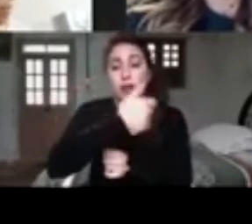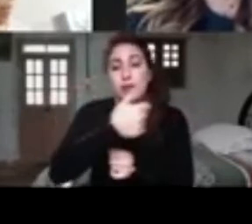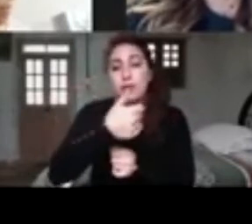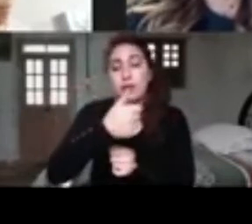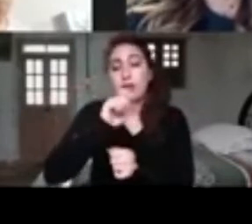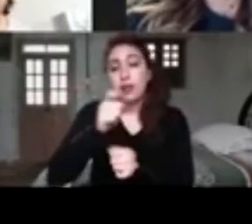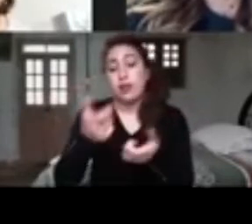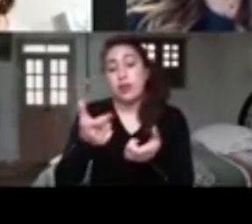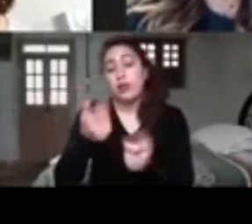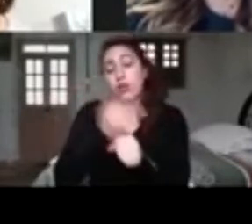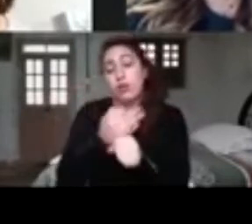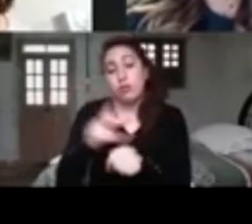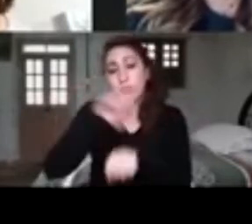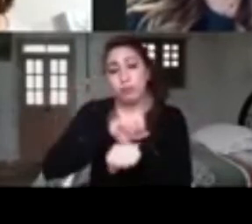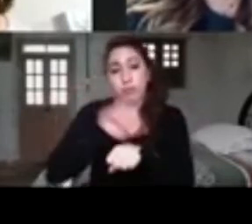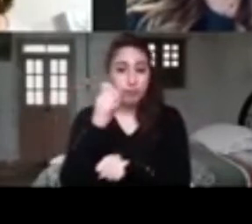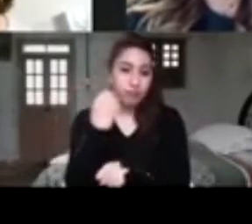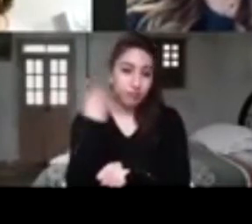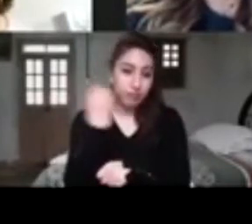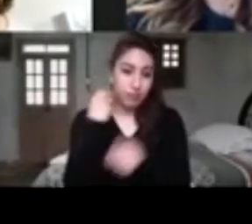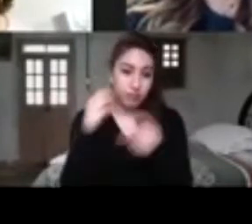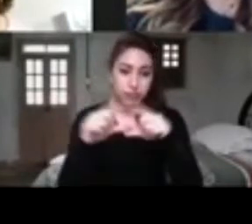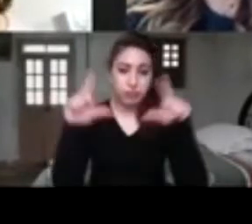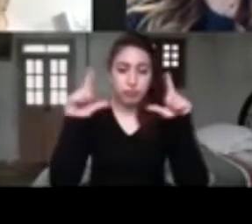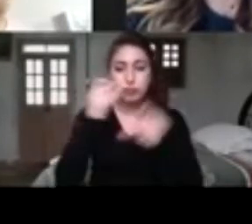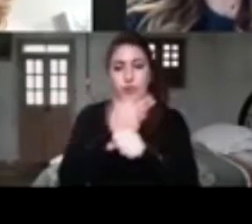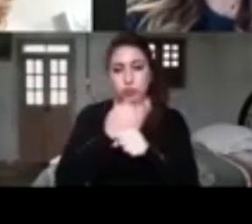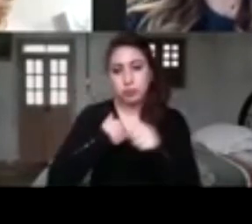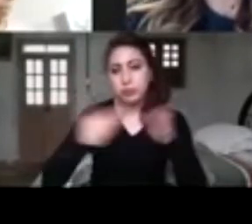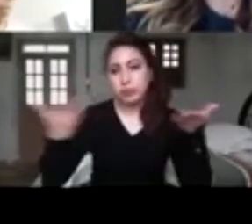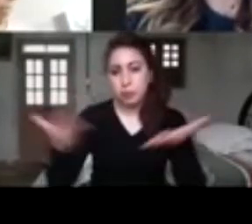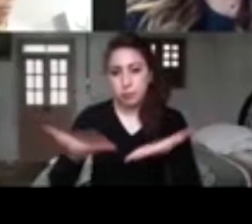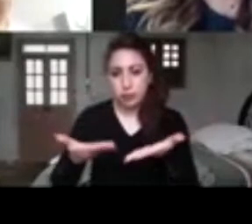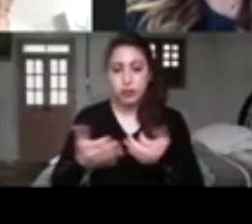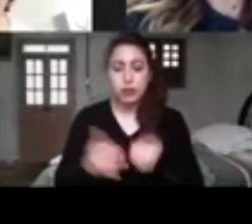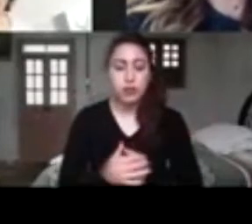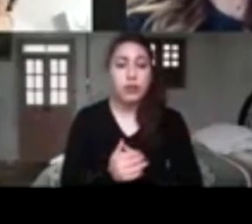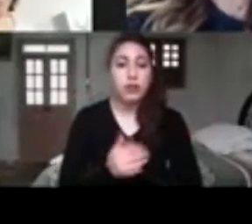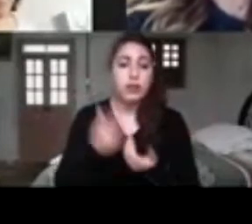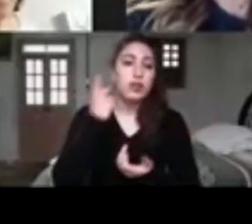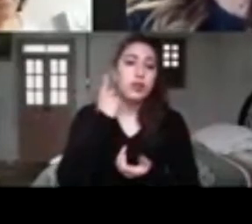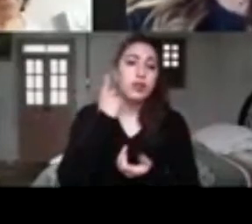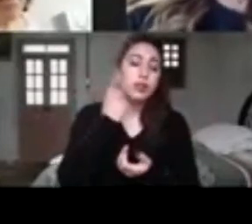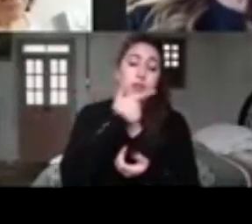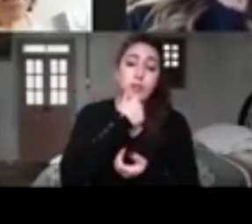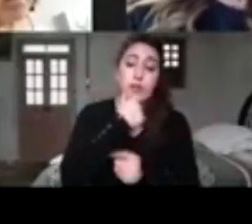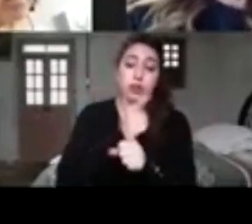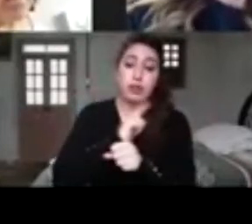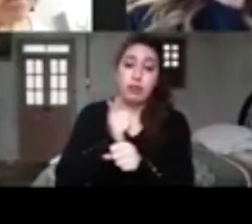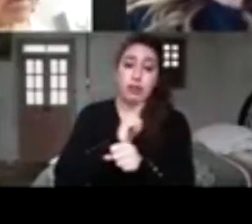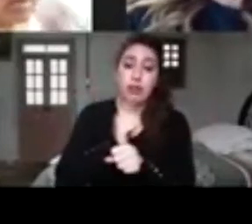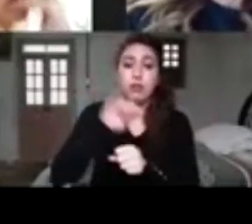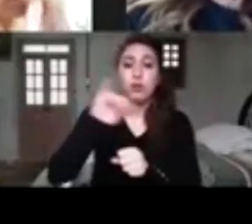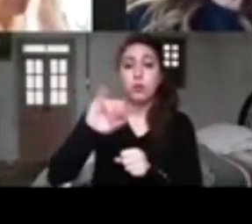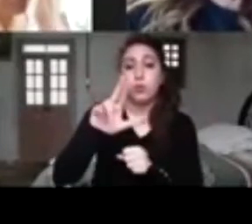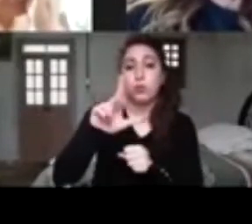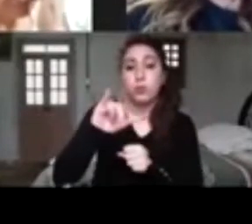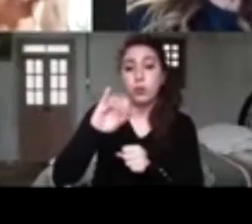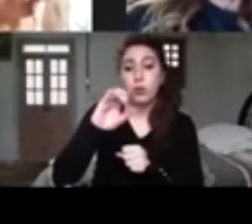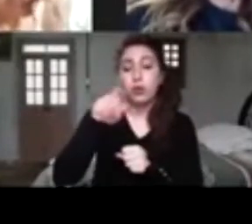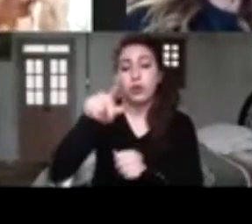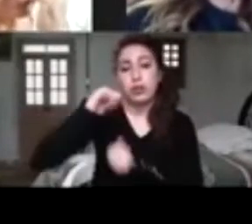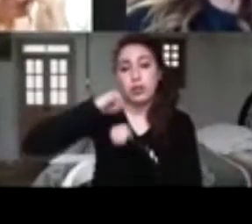de hoy y, si me permiten, pues los presento. Hoy nos acompaña el licenciado Julio César Bonilla Gutiérrez, quien es